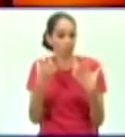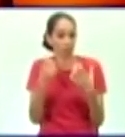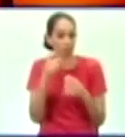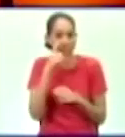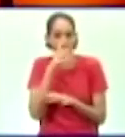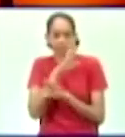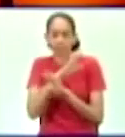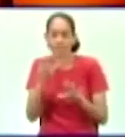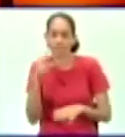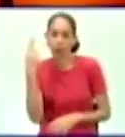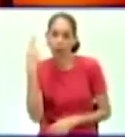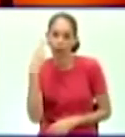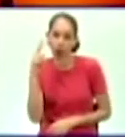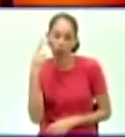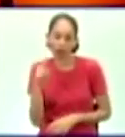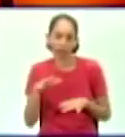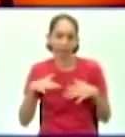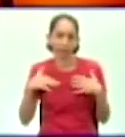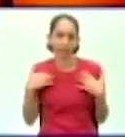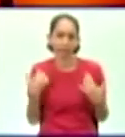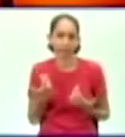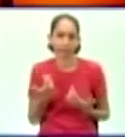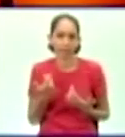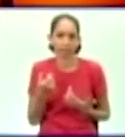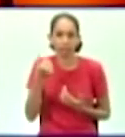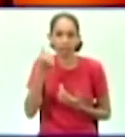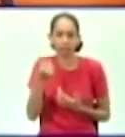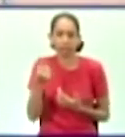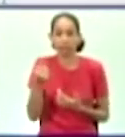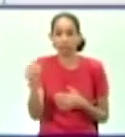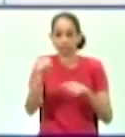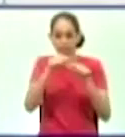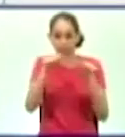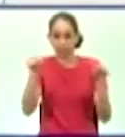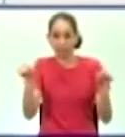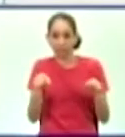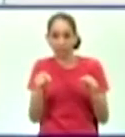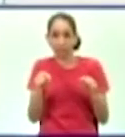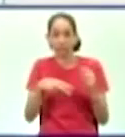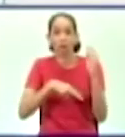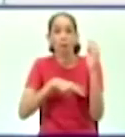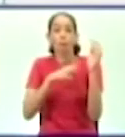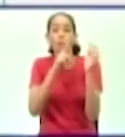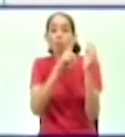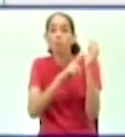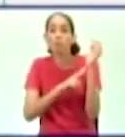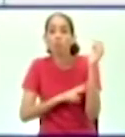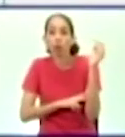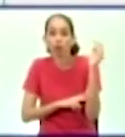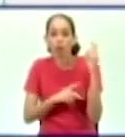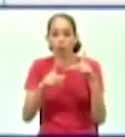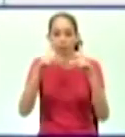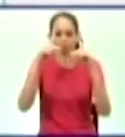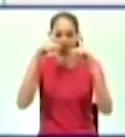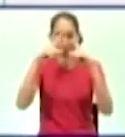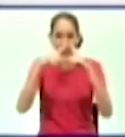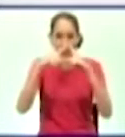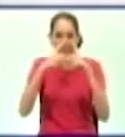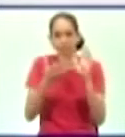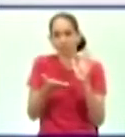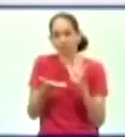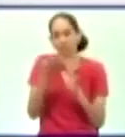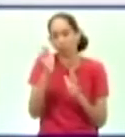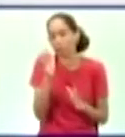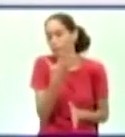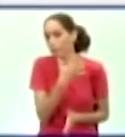unidad con el área y el volumen del prisma y la pirámide. Entonces vamos a